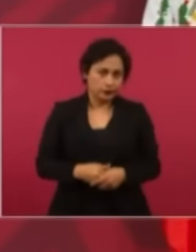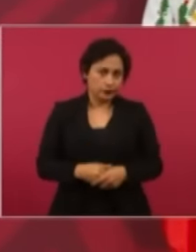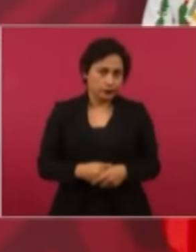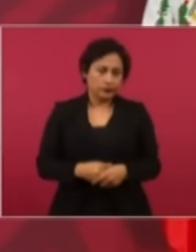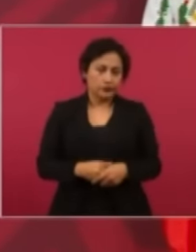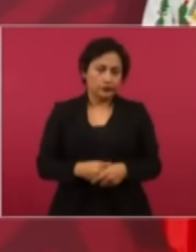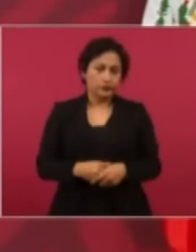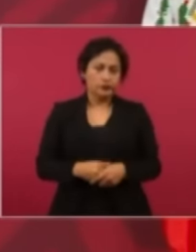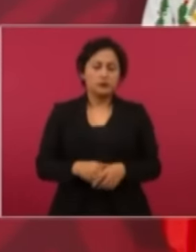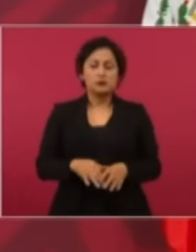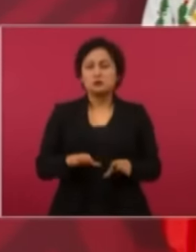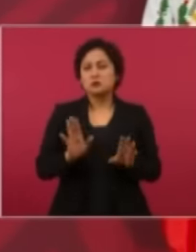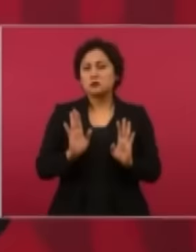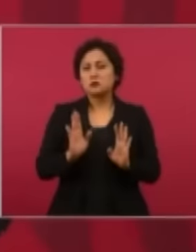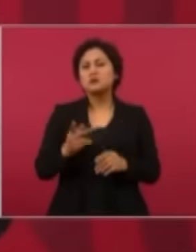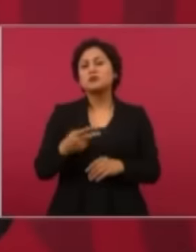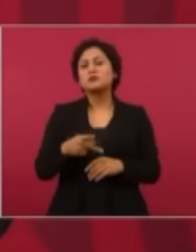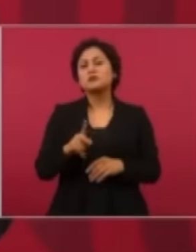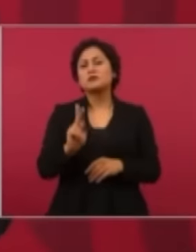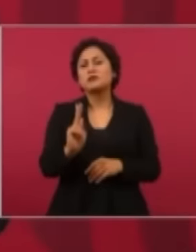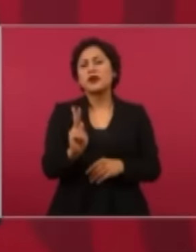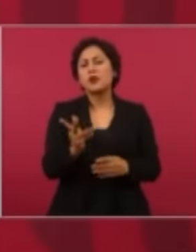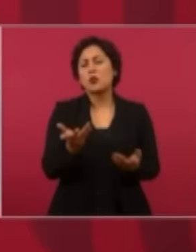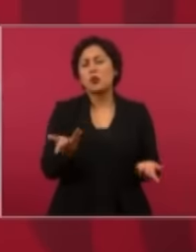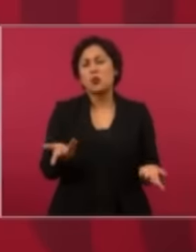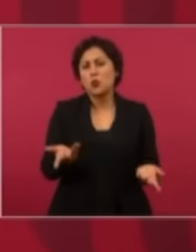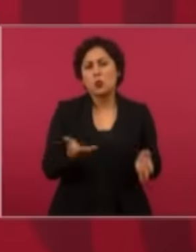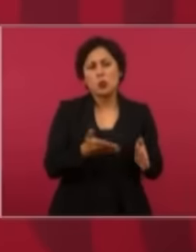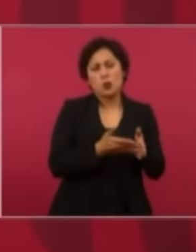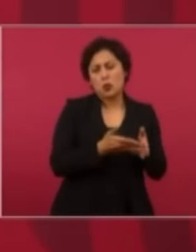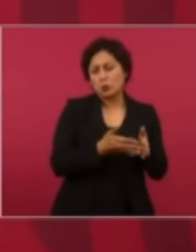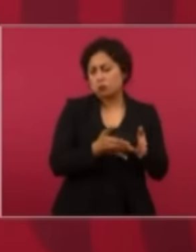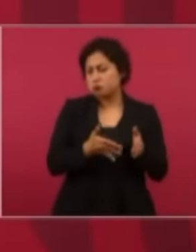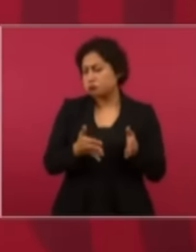Pero esto es